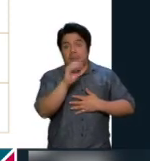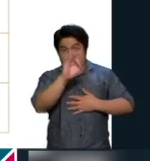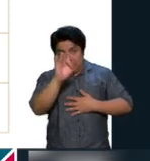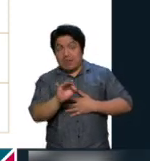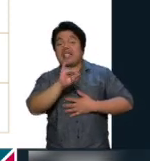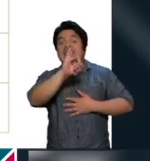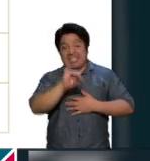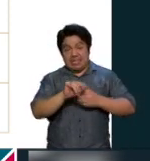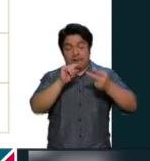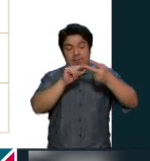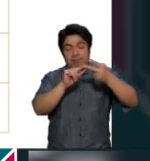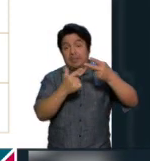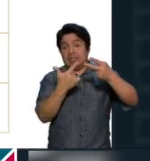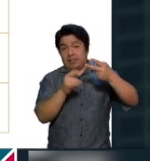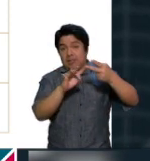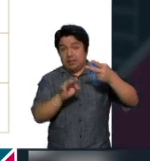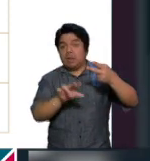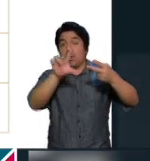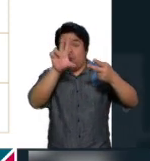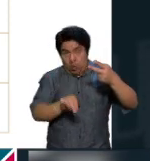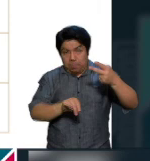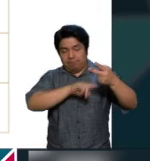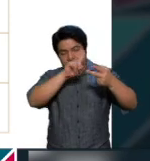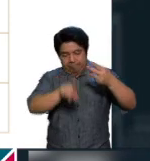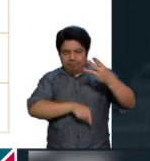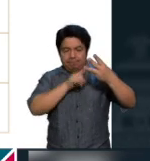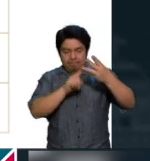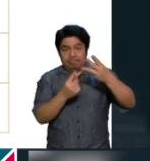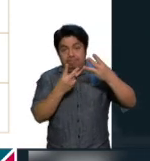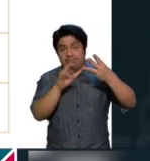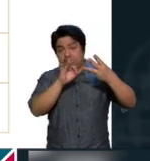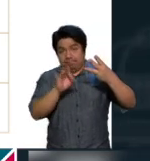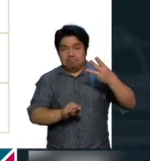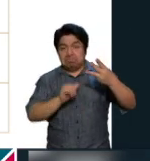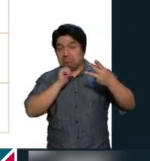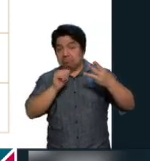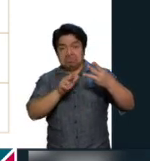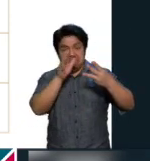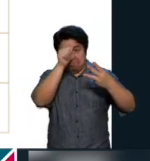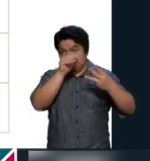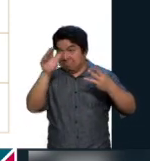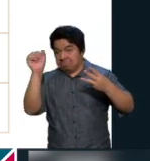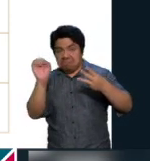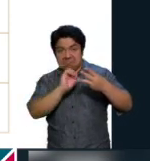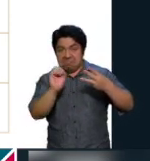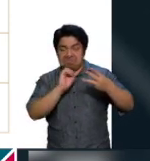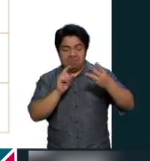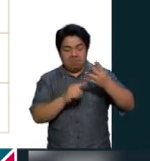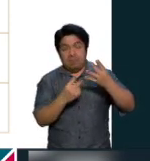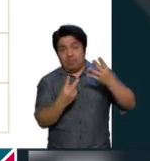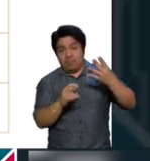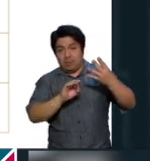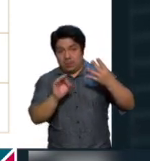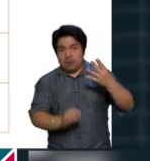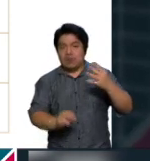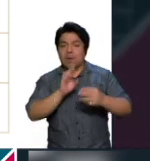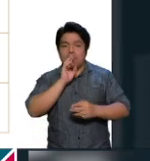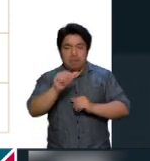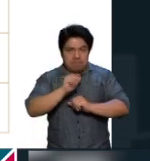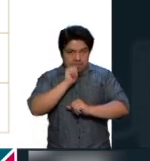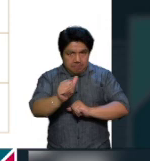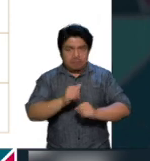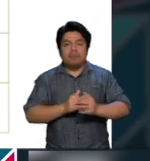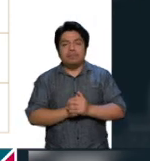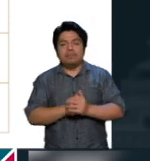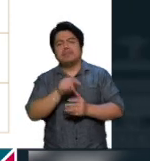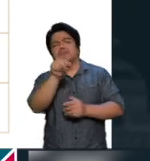por el sí, 7% en desacuerdo, 2% ni acuerdo ni en desacuerdo y 2% que no contestó.